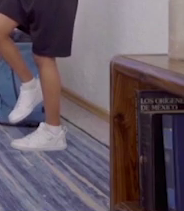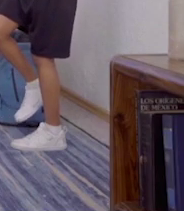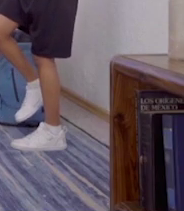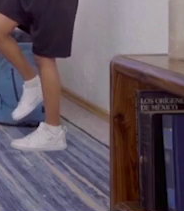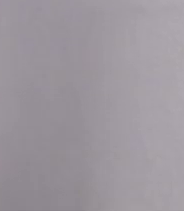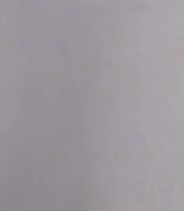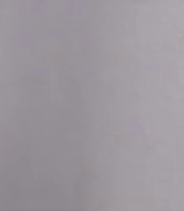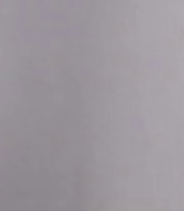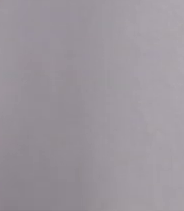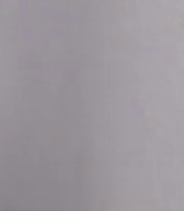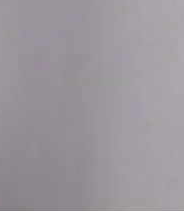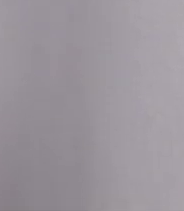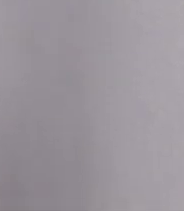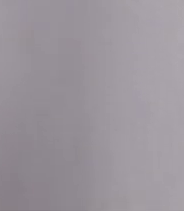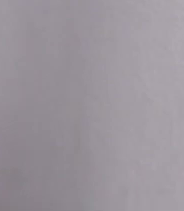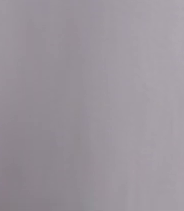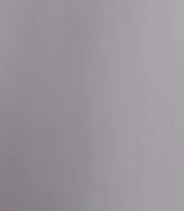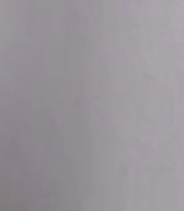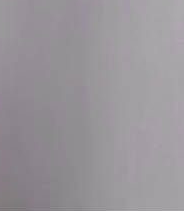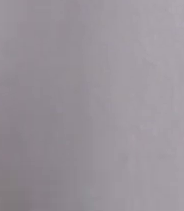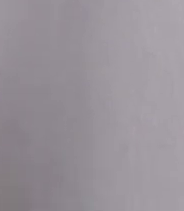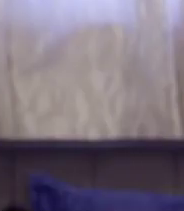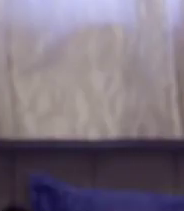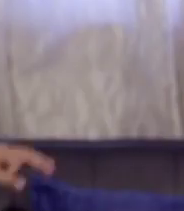¡Gracias! ¡Gracias!